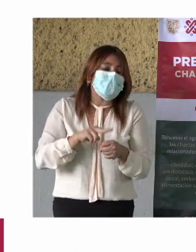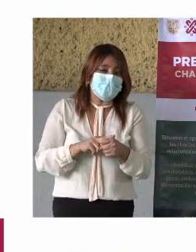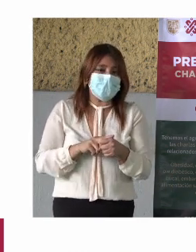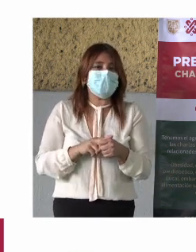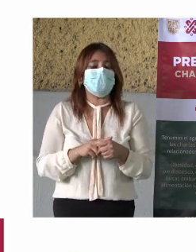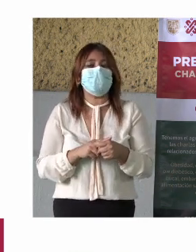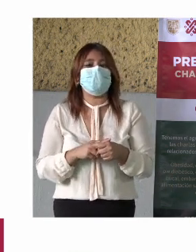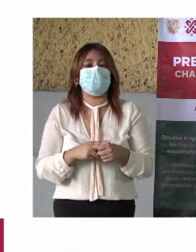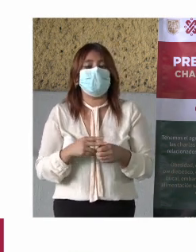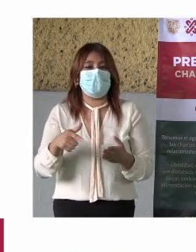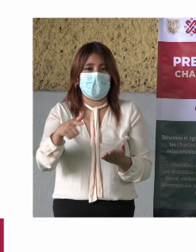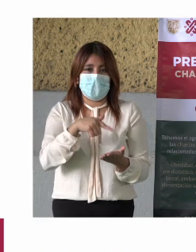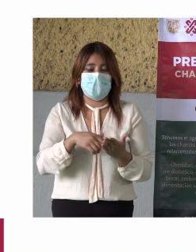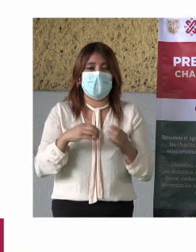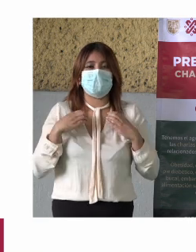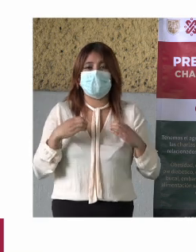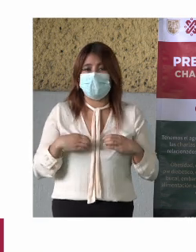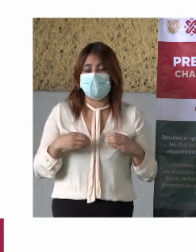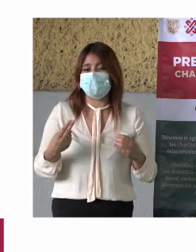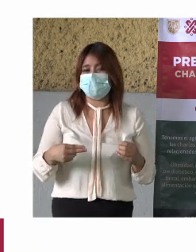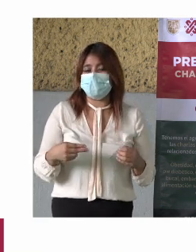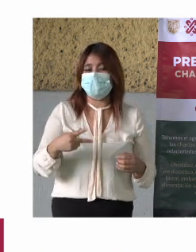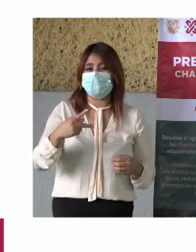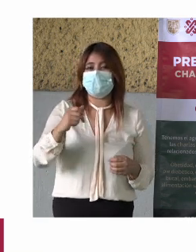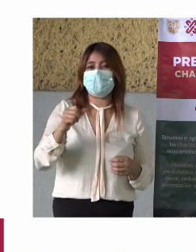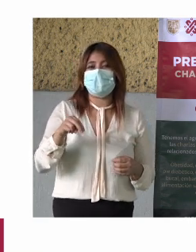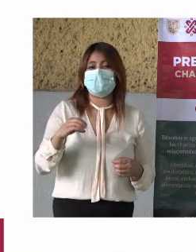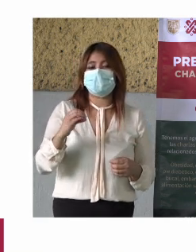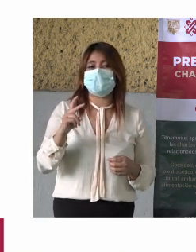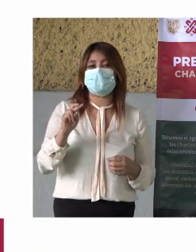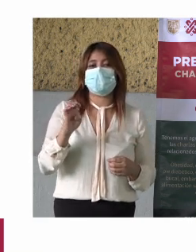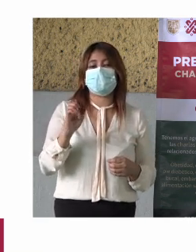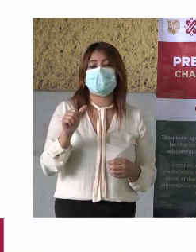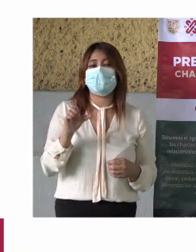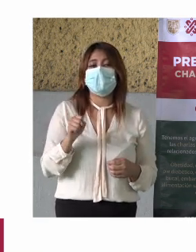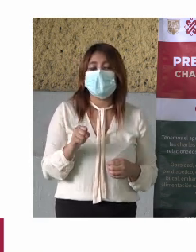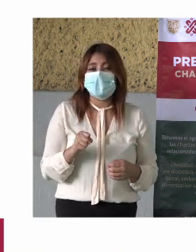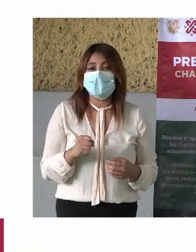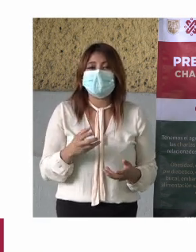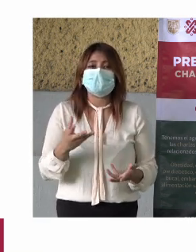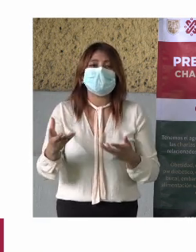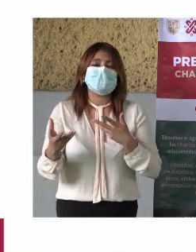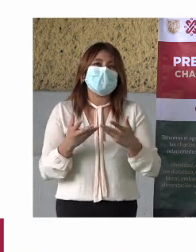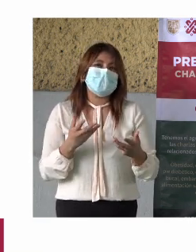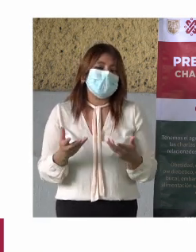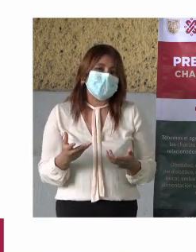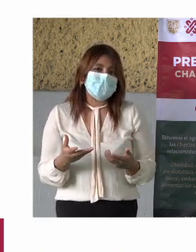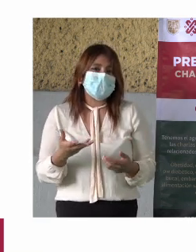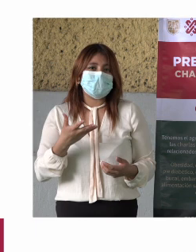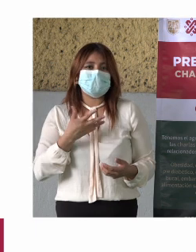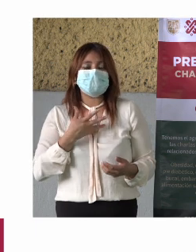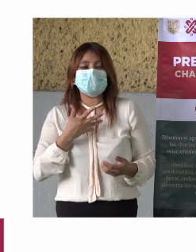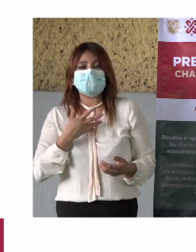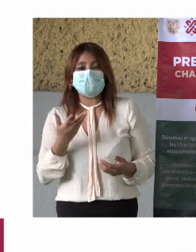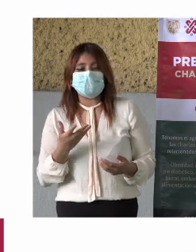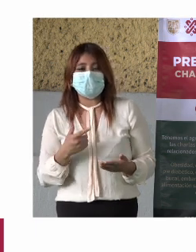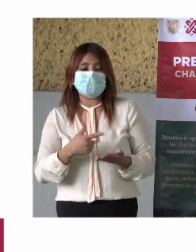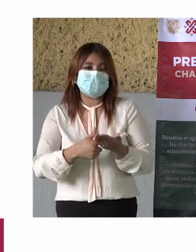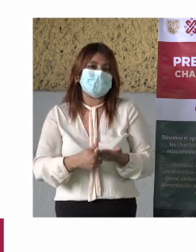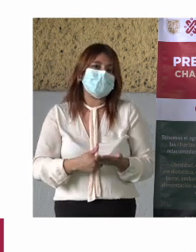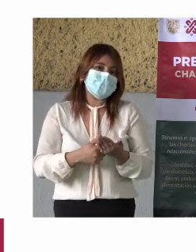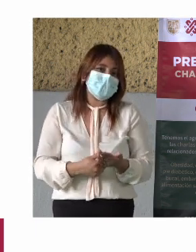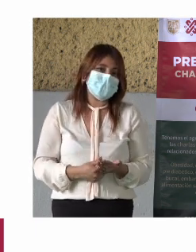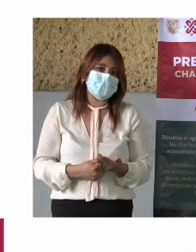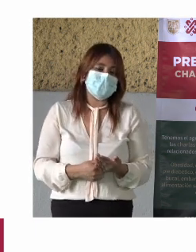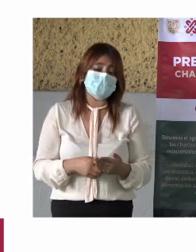secretaría insulina cuando estamos después de una comida ante glucosa o grasa o algunas proteínas, ahora va a tener